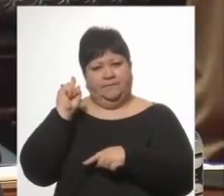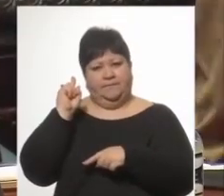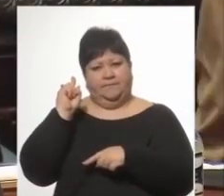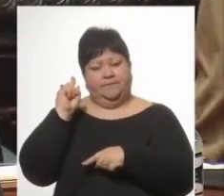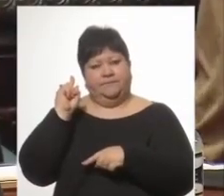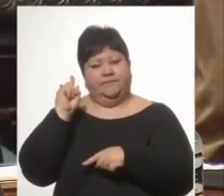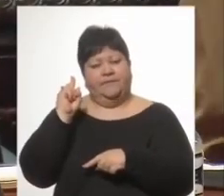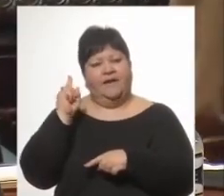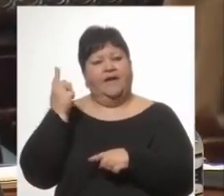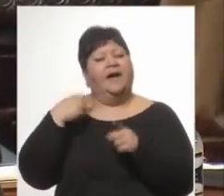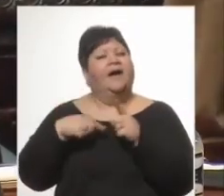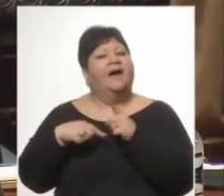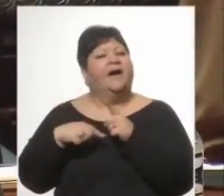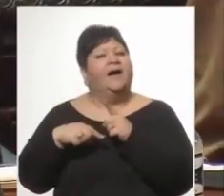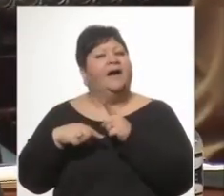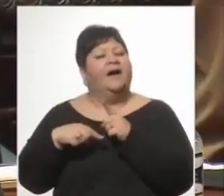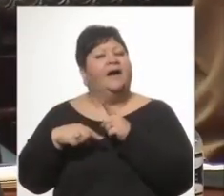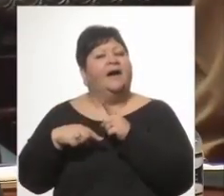En el año